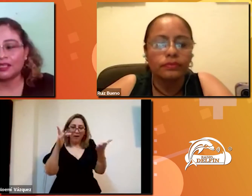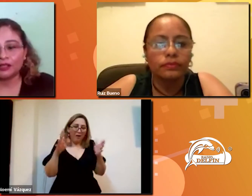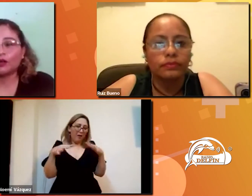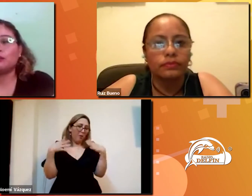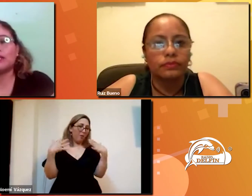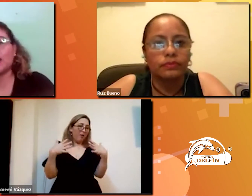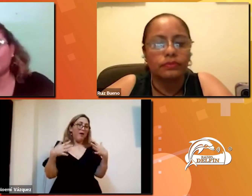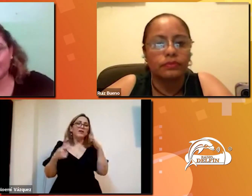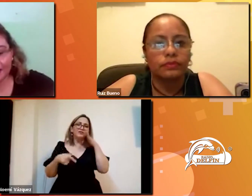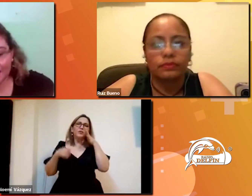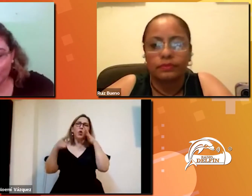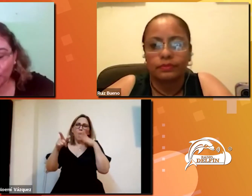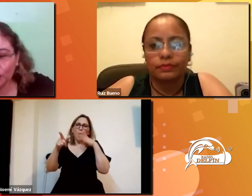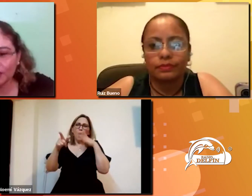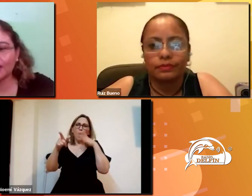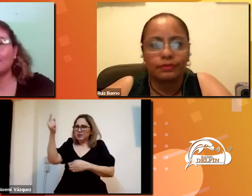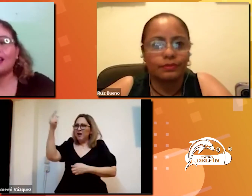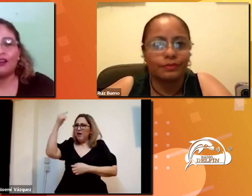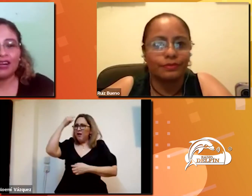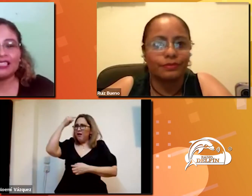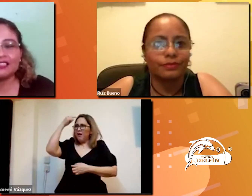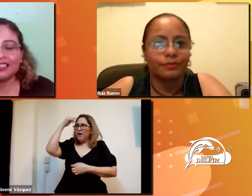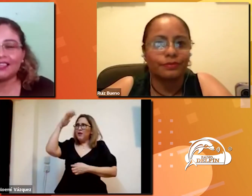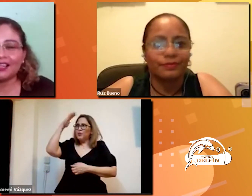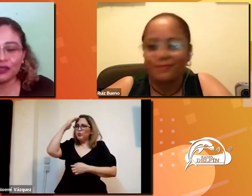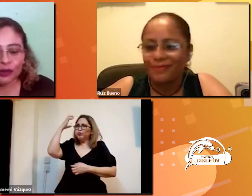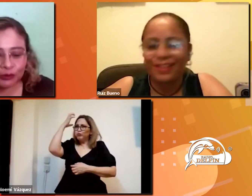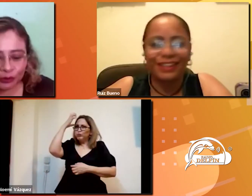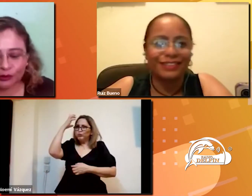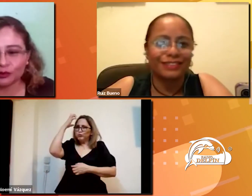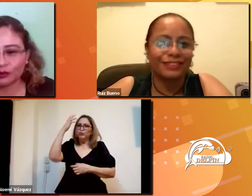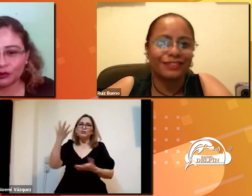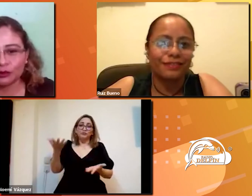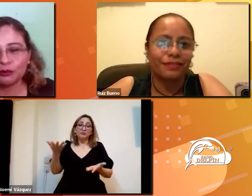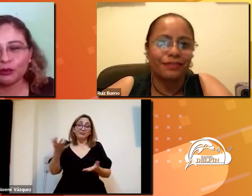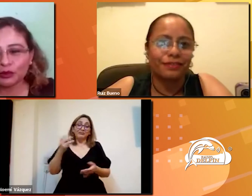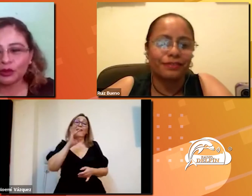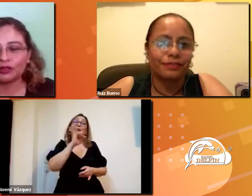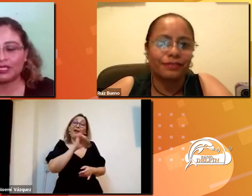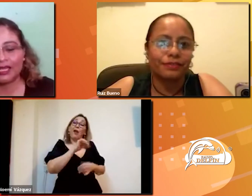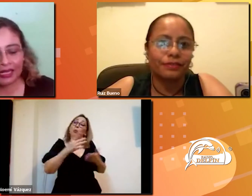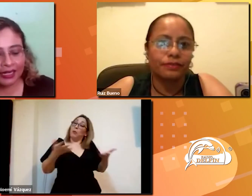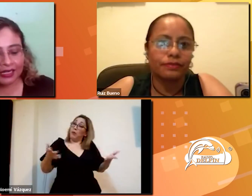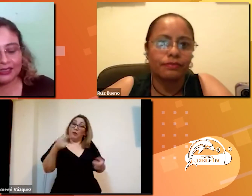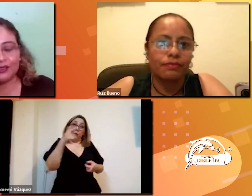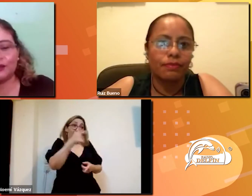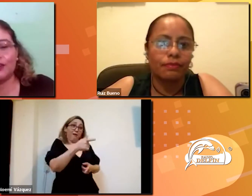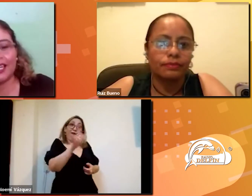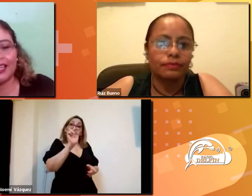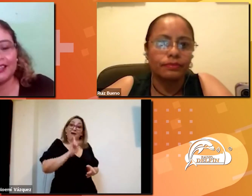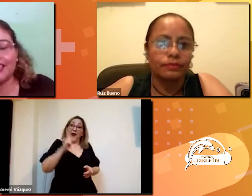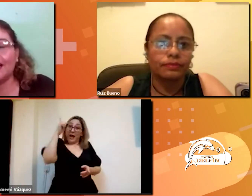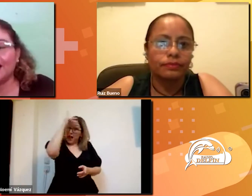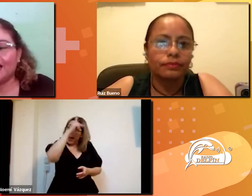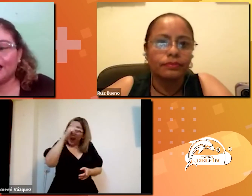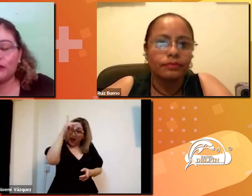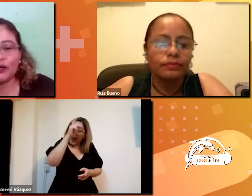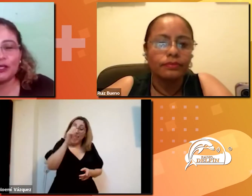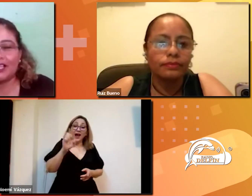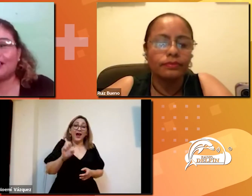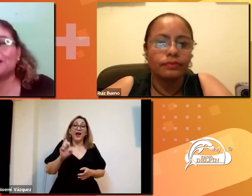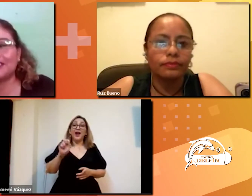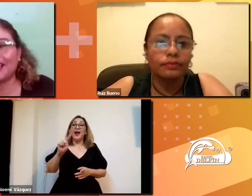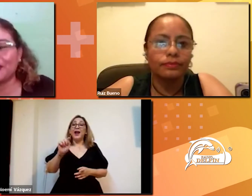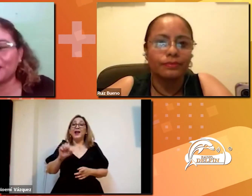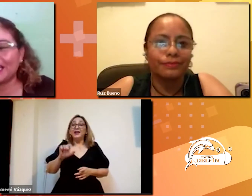sí. Pues ahí ya apunte, ahora sí ya dio sus puntos la psicóloga Ether. Y